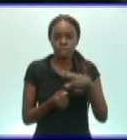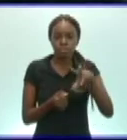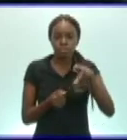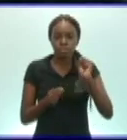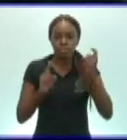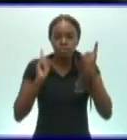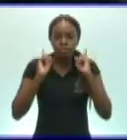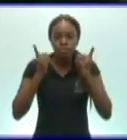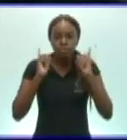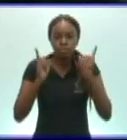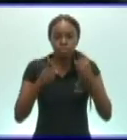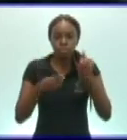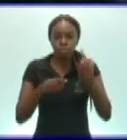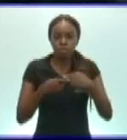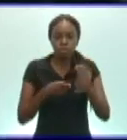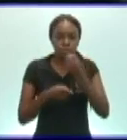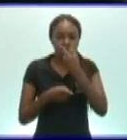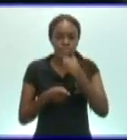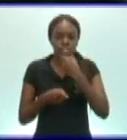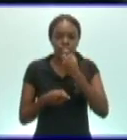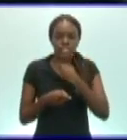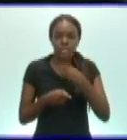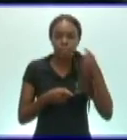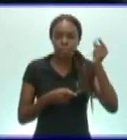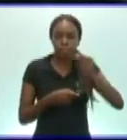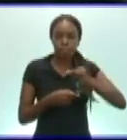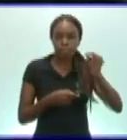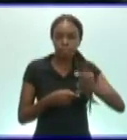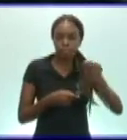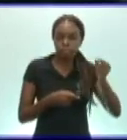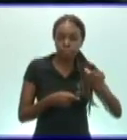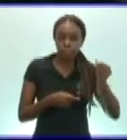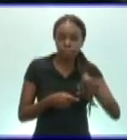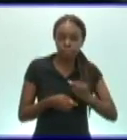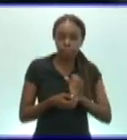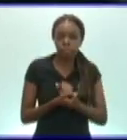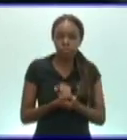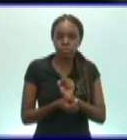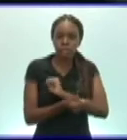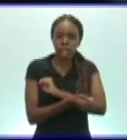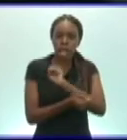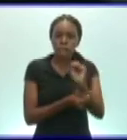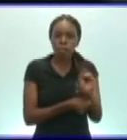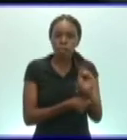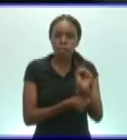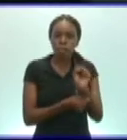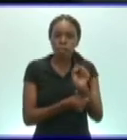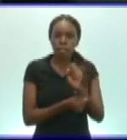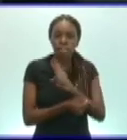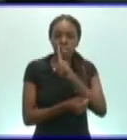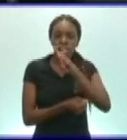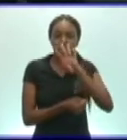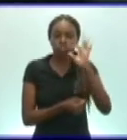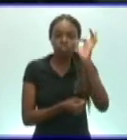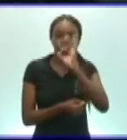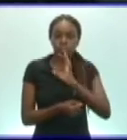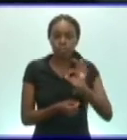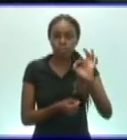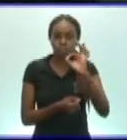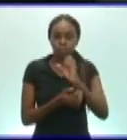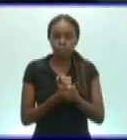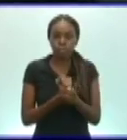que sostienen los cespedistas, acuerdan alzarse el 14 de octubre. Céspedes